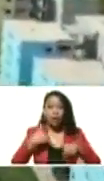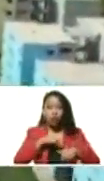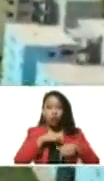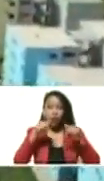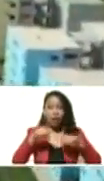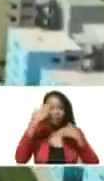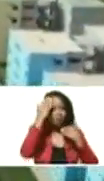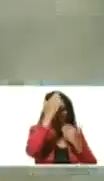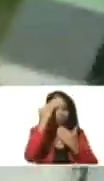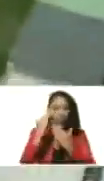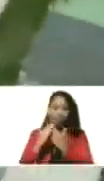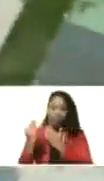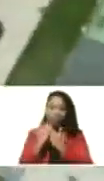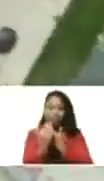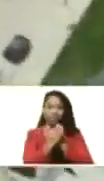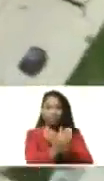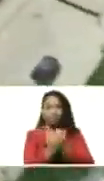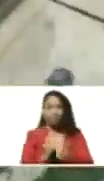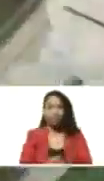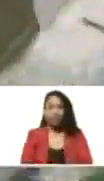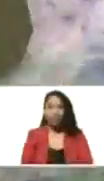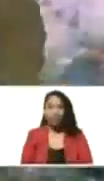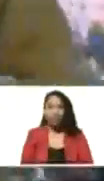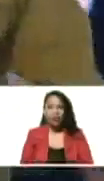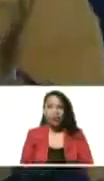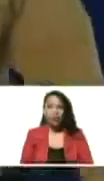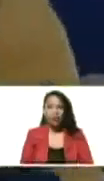los vecinos, pues, a las vecinas.